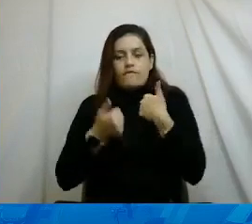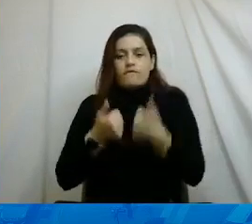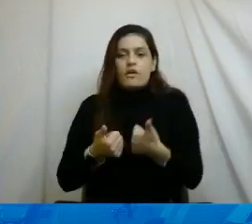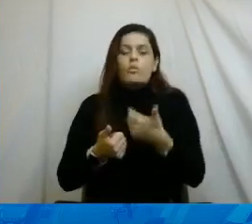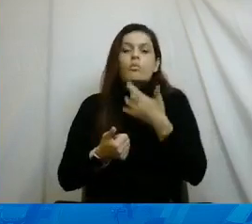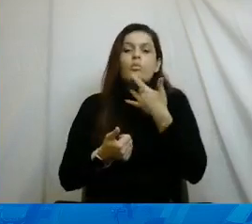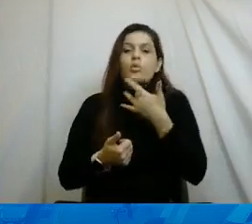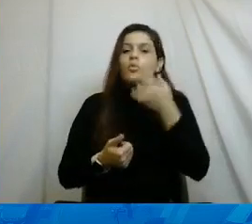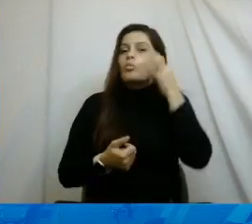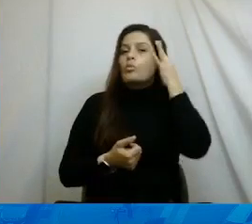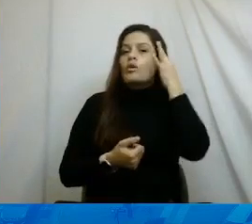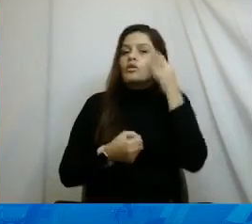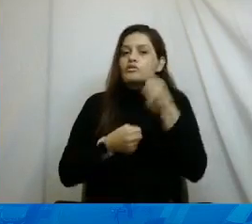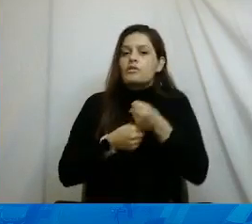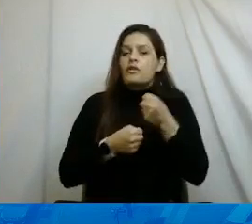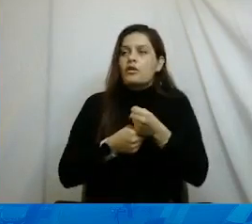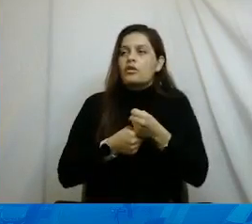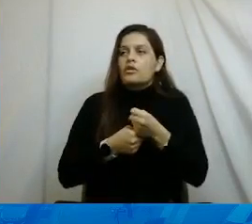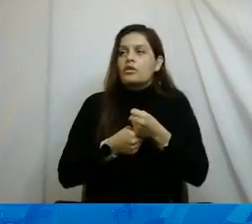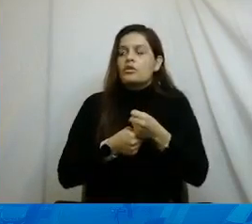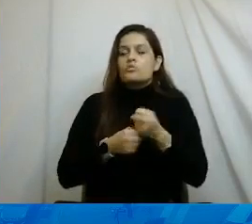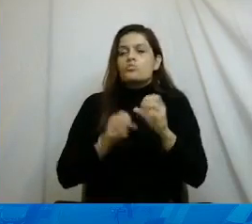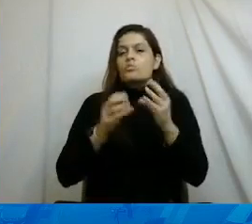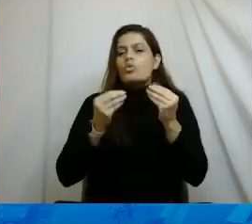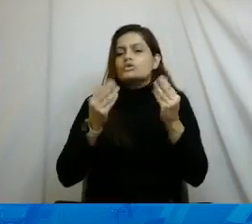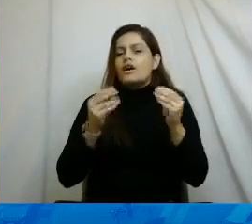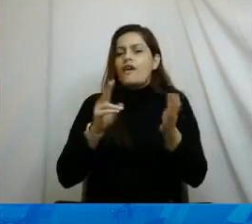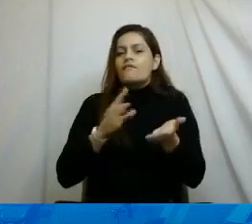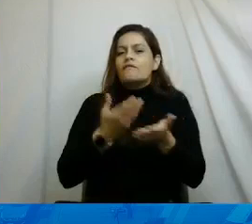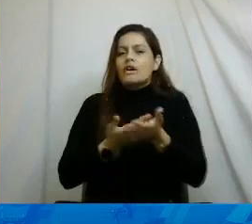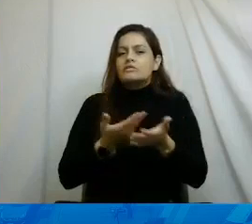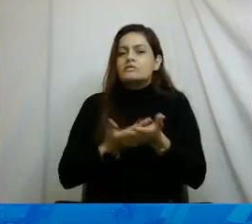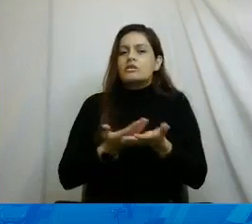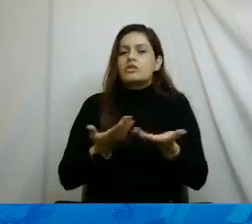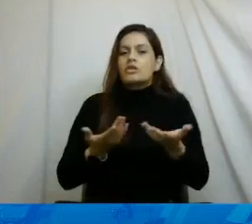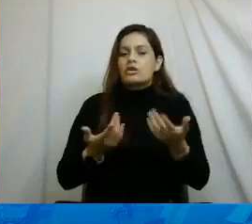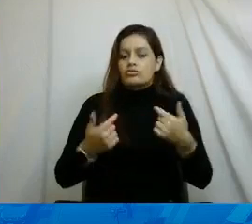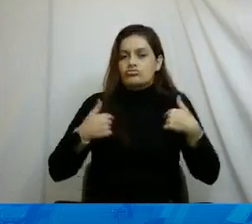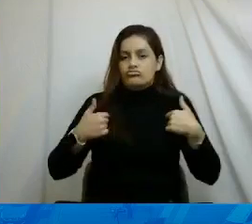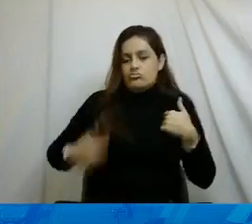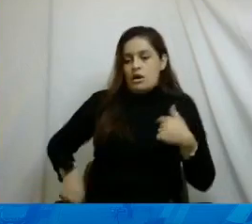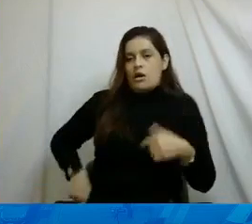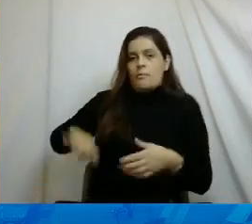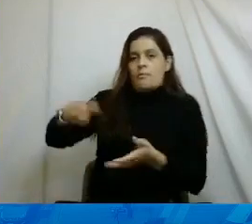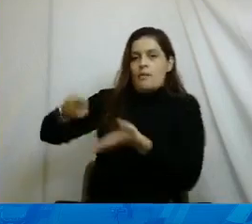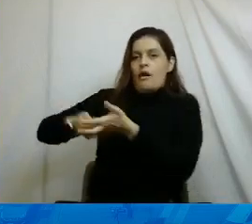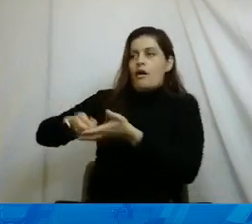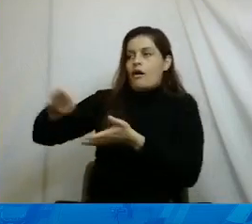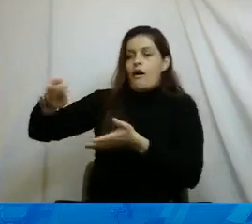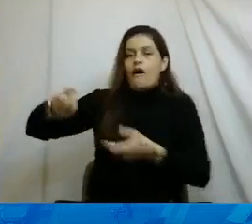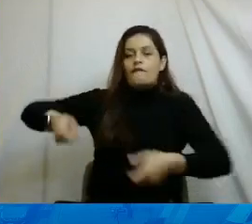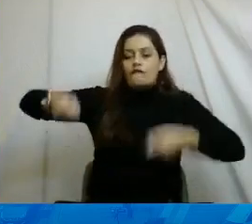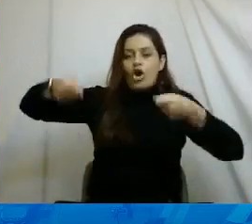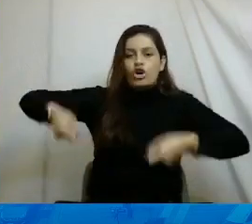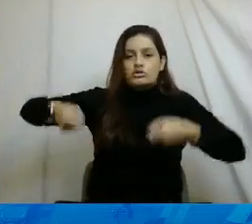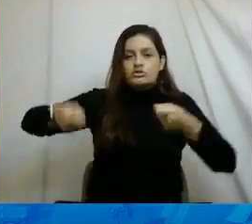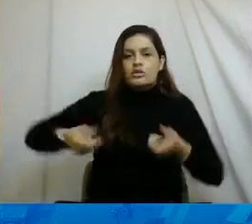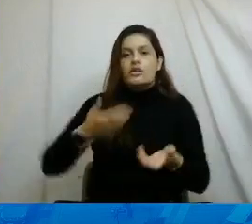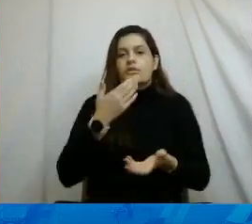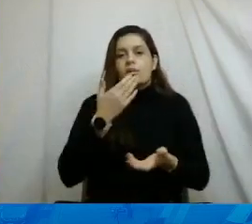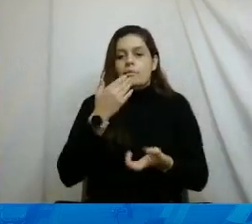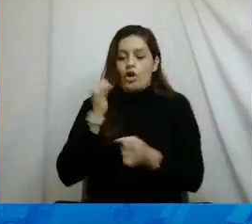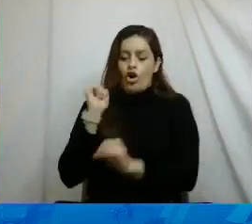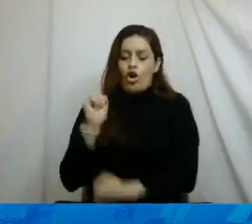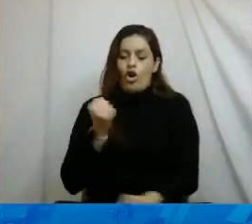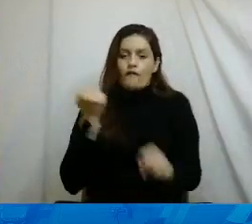dicen las trabajadoras que ha pasado en reiteradas oportunidades que han tenido que comprar desde su bolsillo bolsas y escobas adecuadas